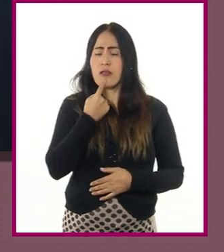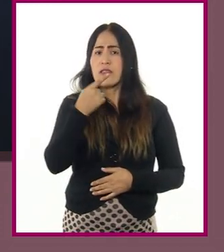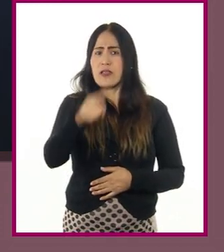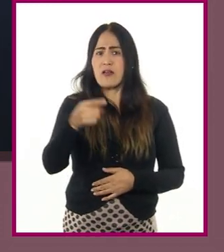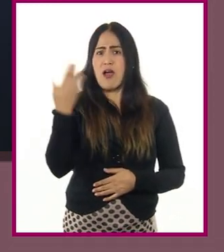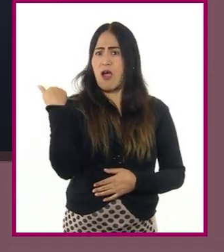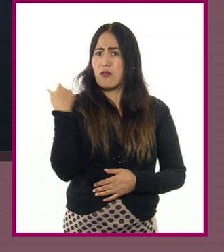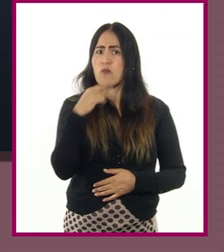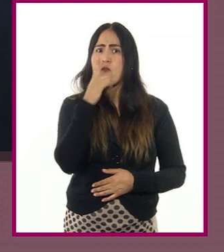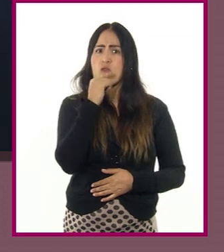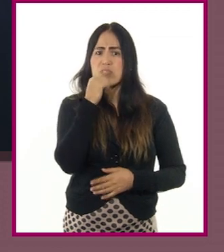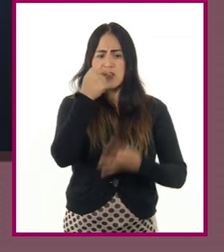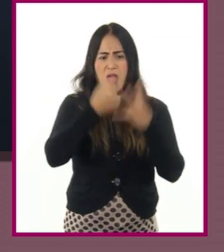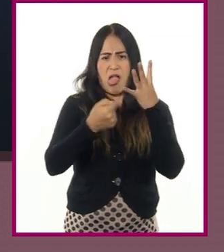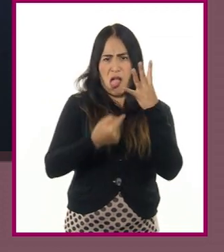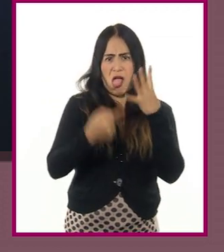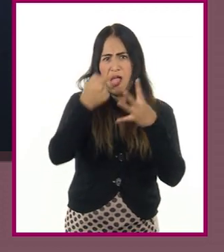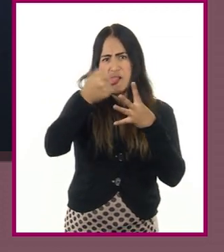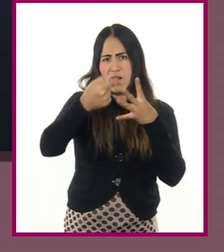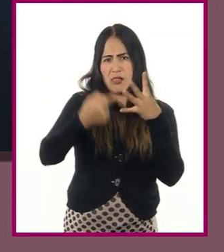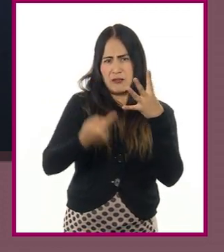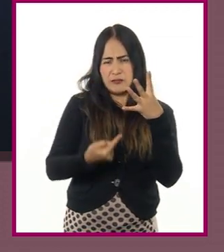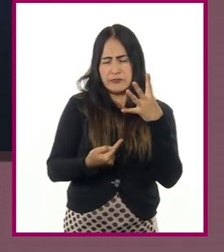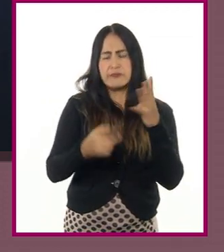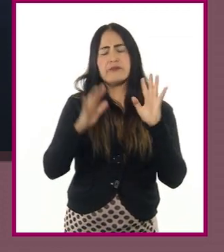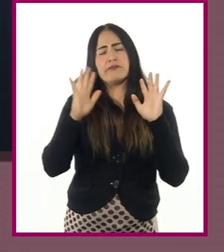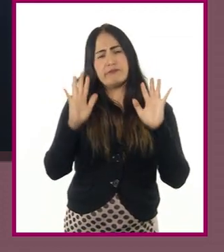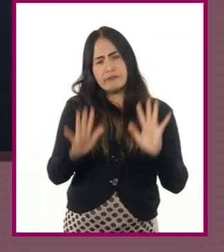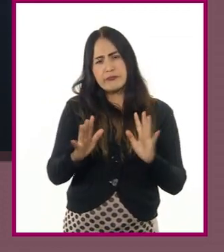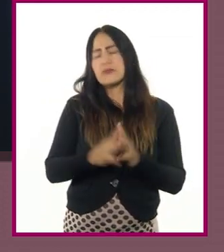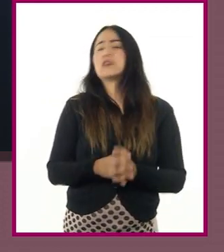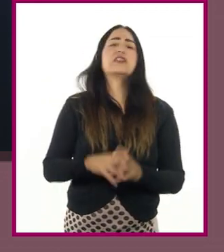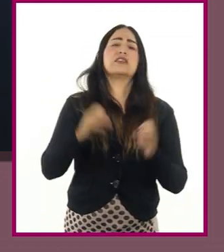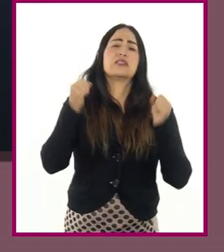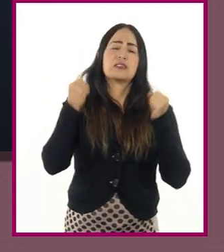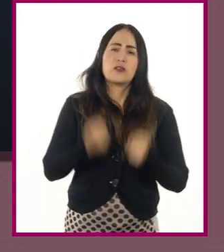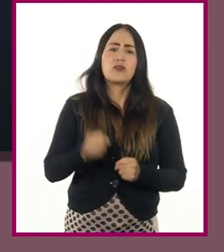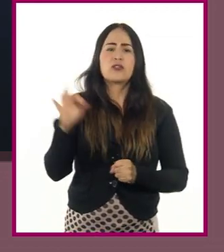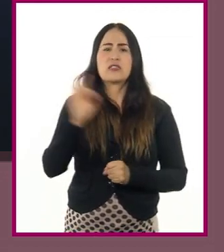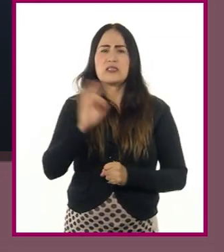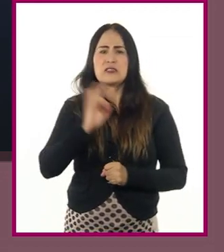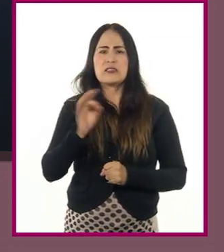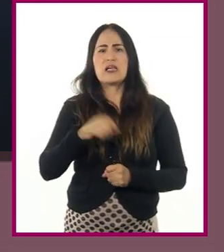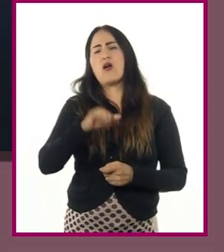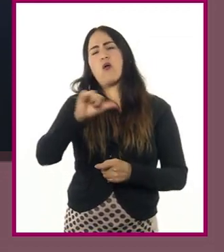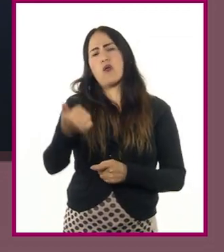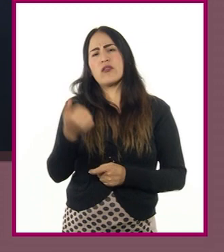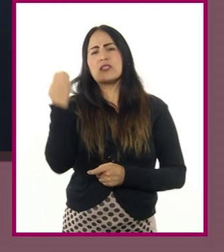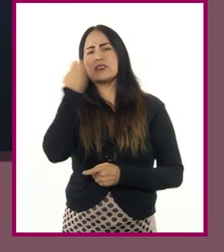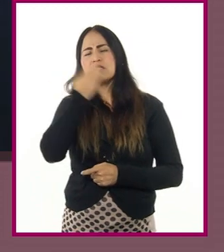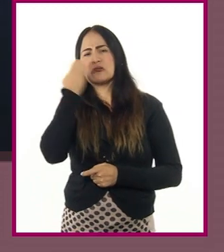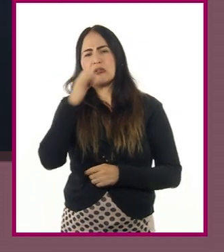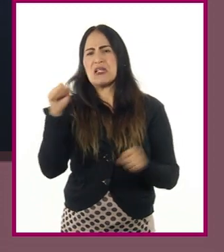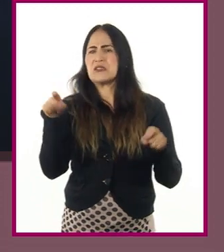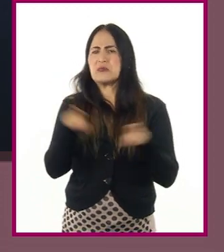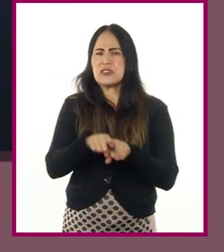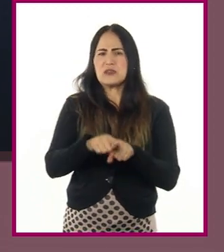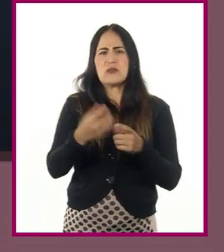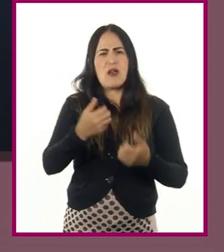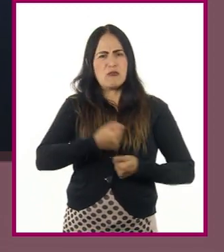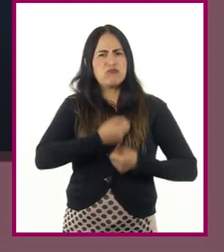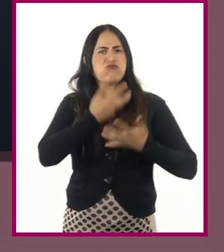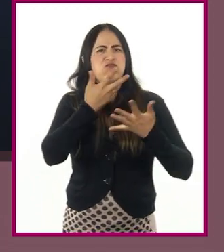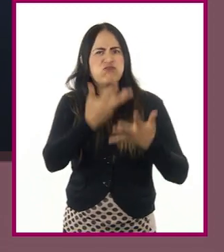maltrato policíaco. Y seguramente en esas discusiones salió el enojo de muchas otras escuelas. Eso no lo sabemos, pero